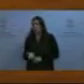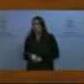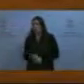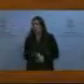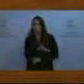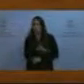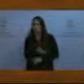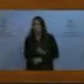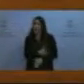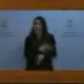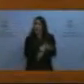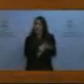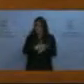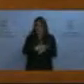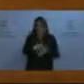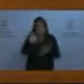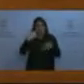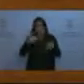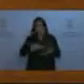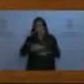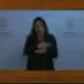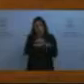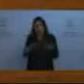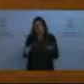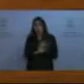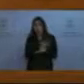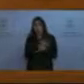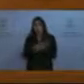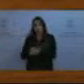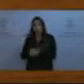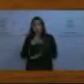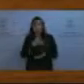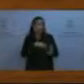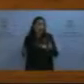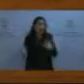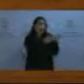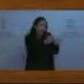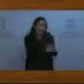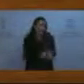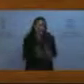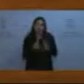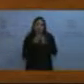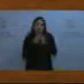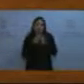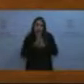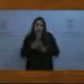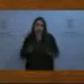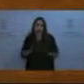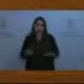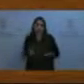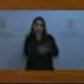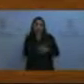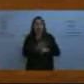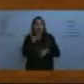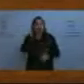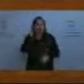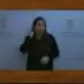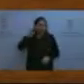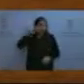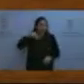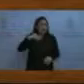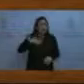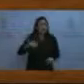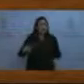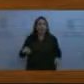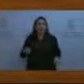Millones que seguramente tendremos que pagar los asturianos por la gestión de este Gobierno. La consejera presidenta de una